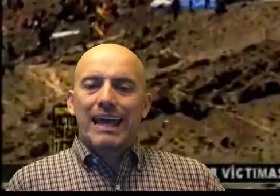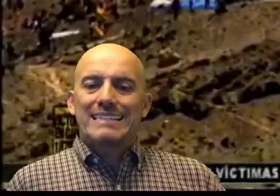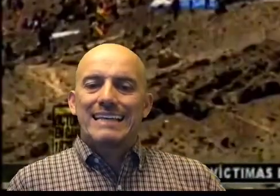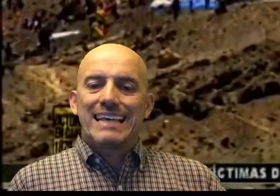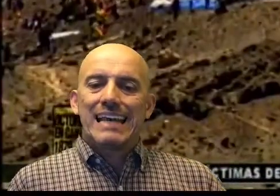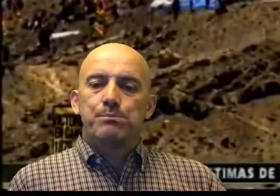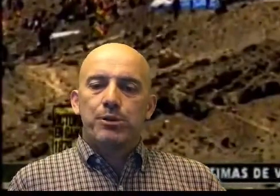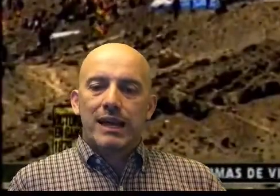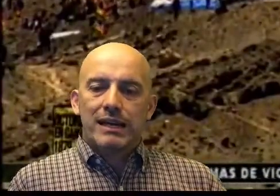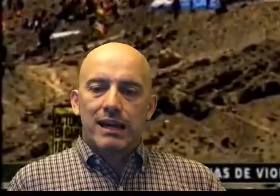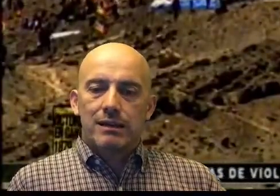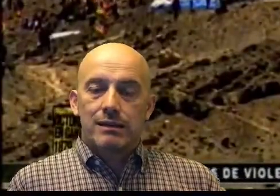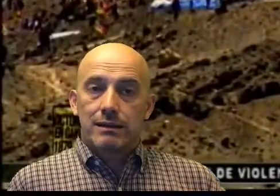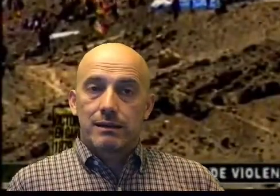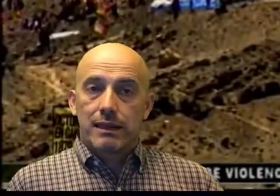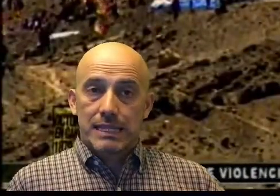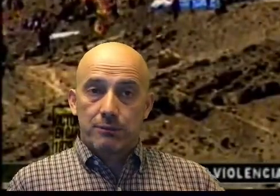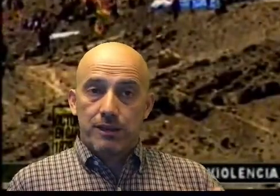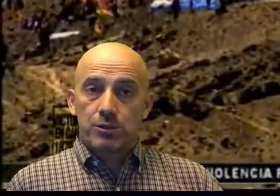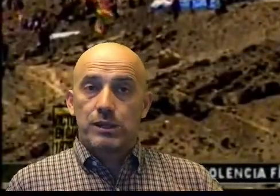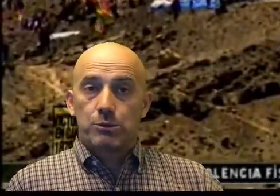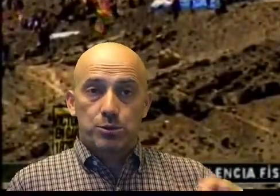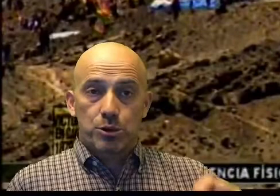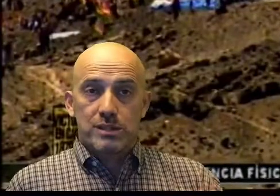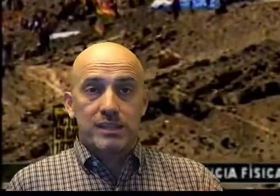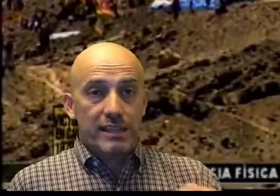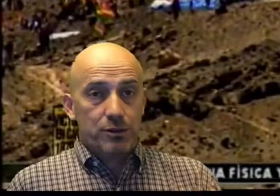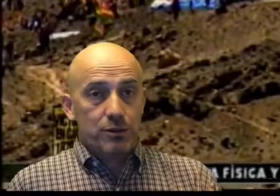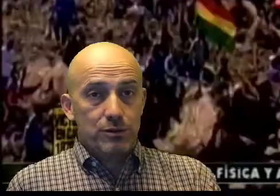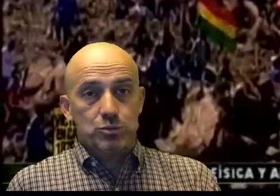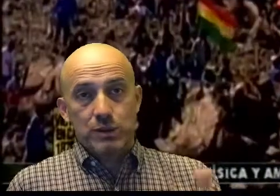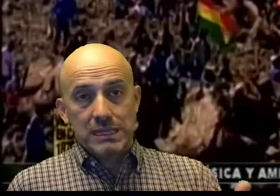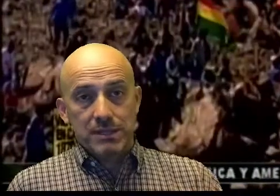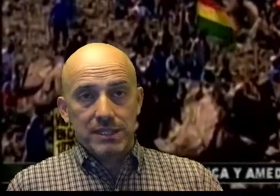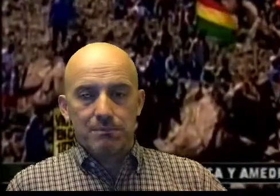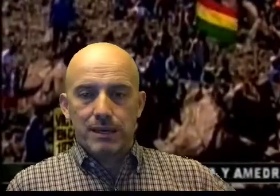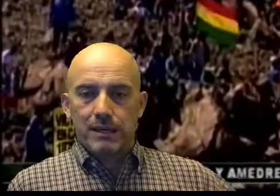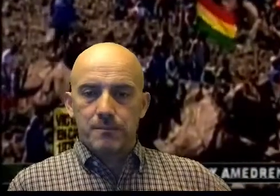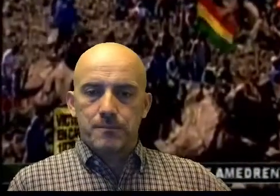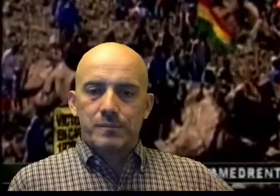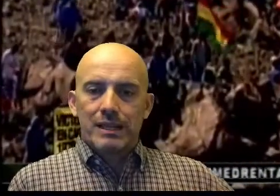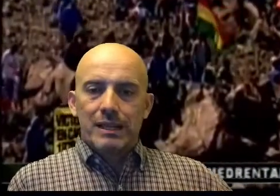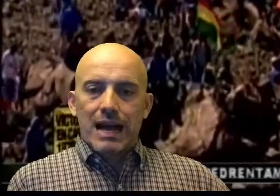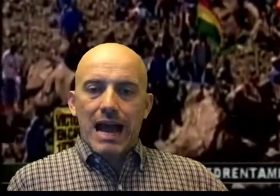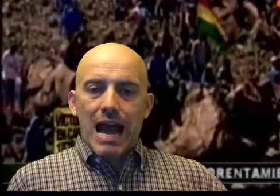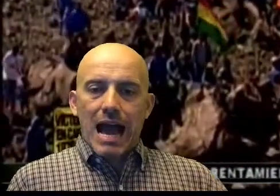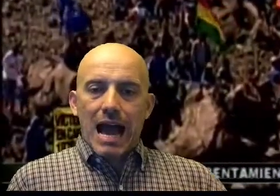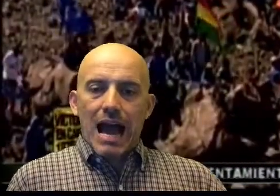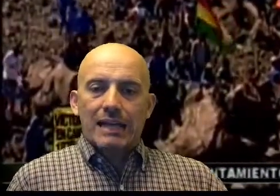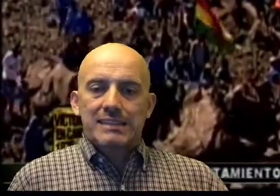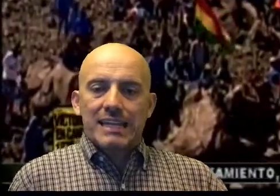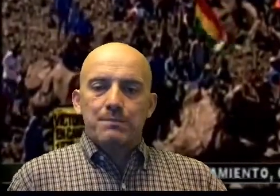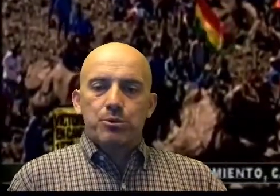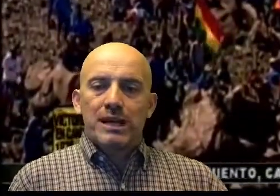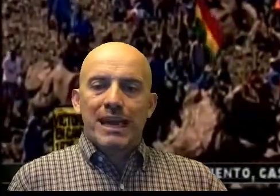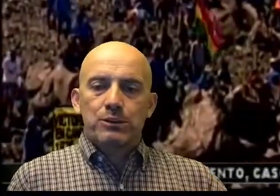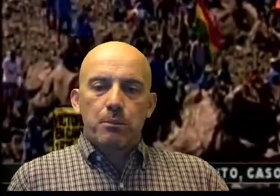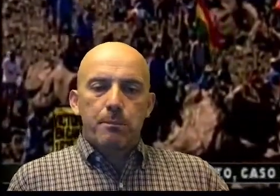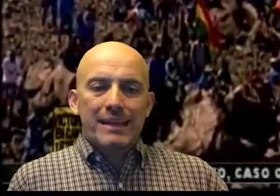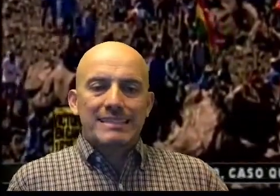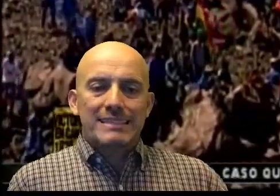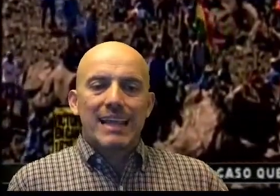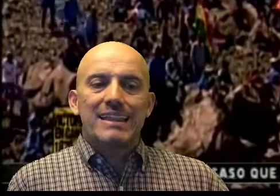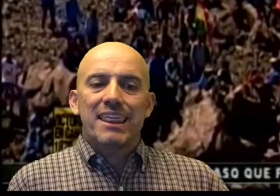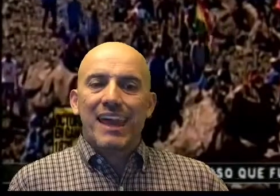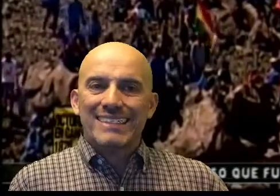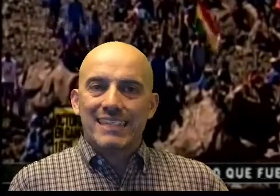coronel ezequiel apodaca estamos hablando del autor de este diálogo supuestamente campaña ezequiel apodaca en